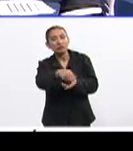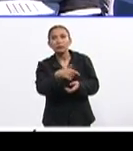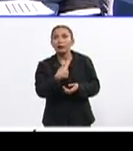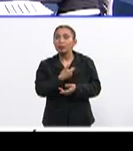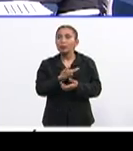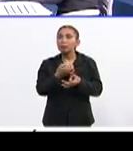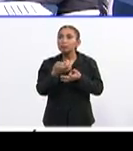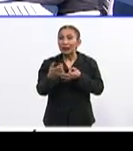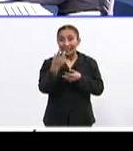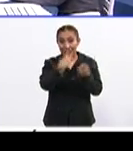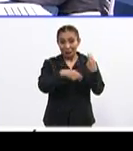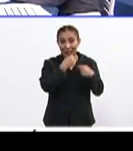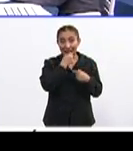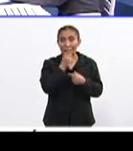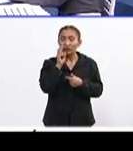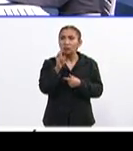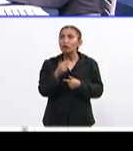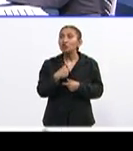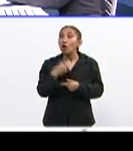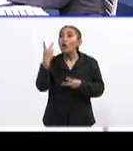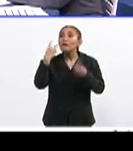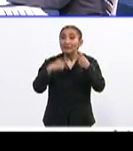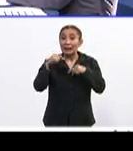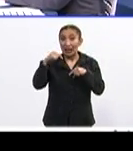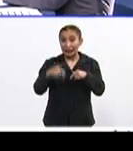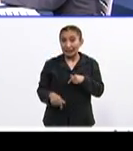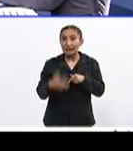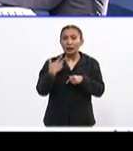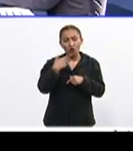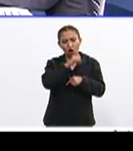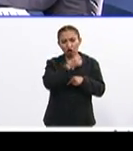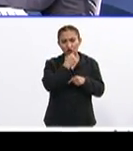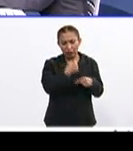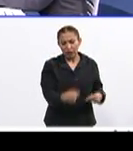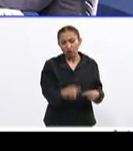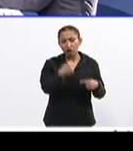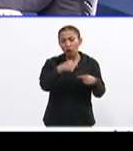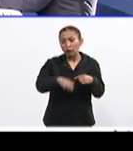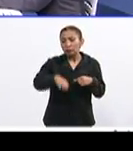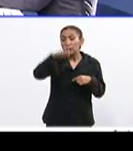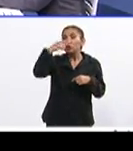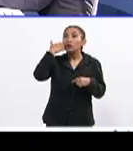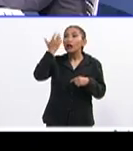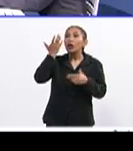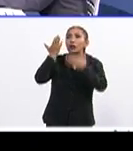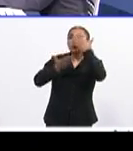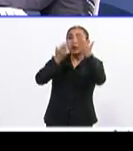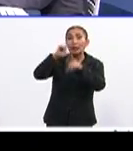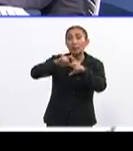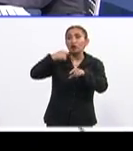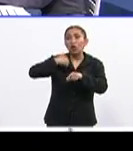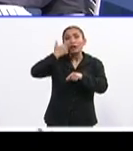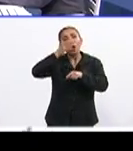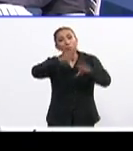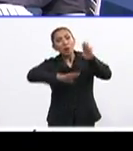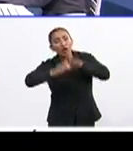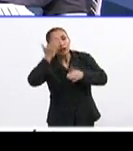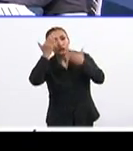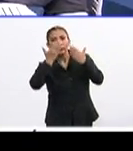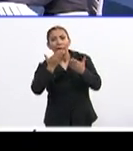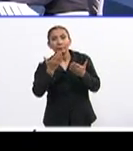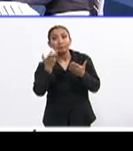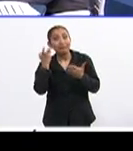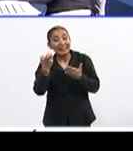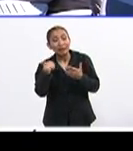que de repente llegan niños que dicen, es que yo vine de más niño y ahorita quiero estudiar química, y ahorita quiero estudiar biología.